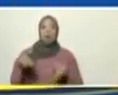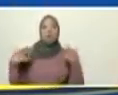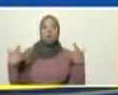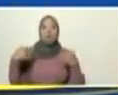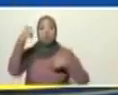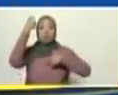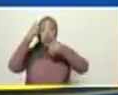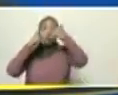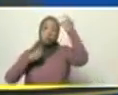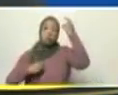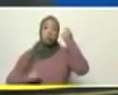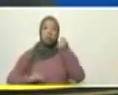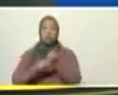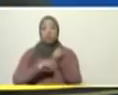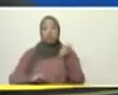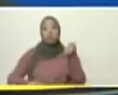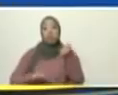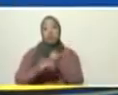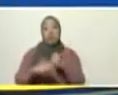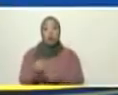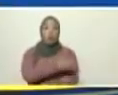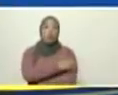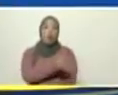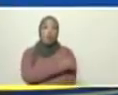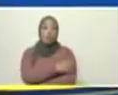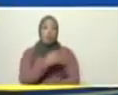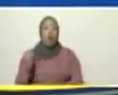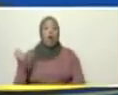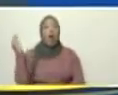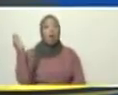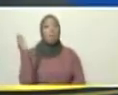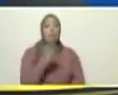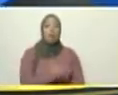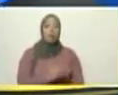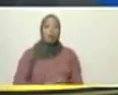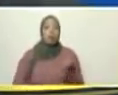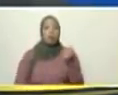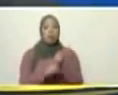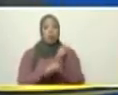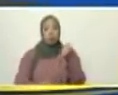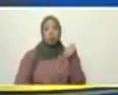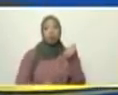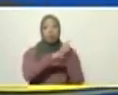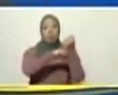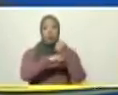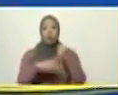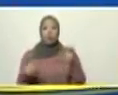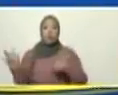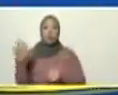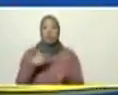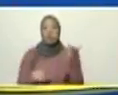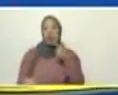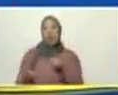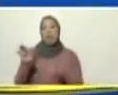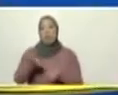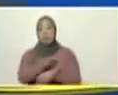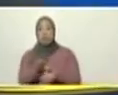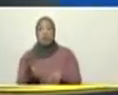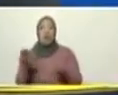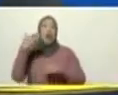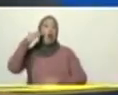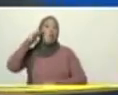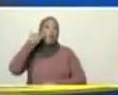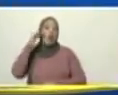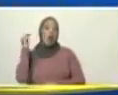Honduras? ¿Cuántas veces repudiaste a viva voz la dictadura? ¿Cuántas veces viste en tapa Peña Nieto y en su etapa publicaste en tu Facebook